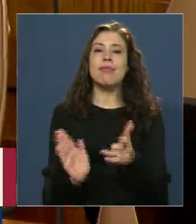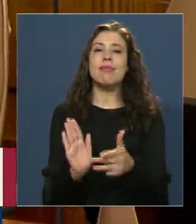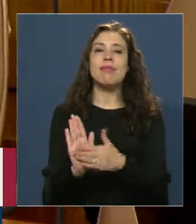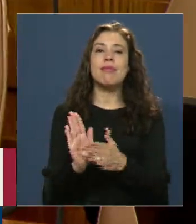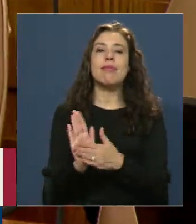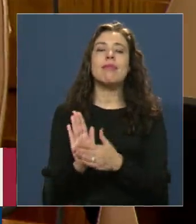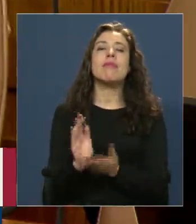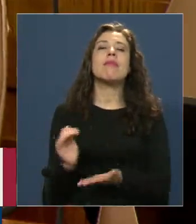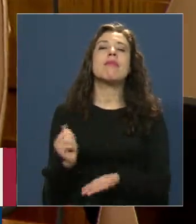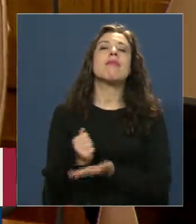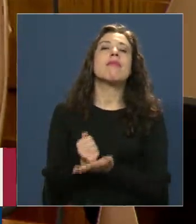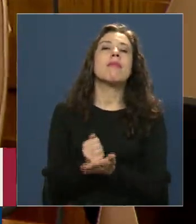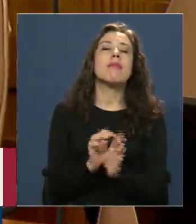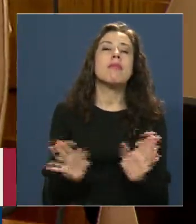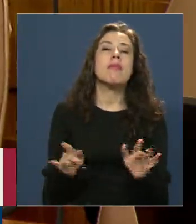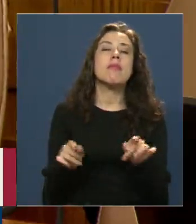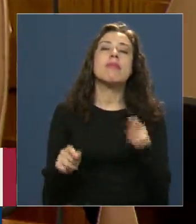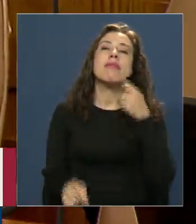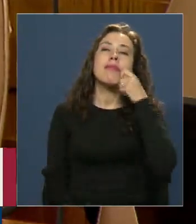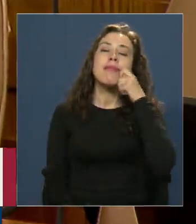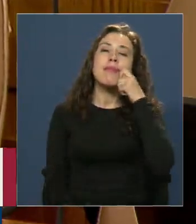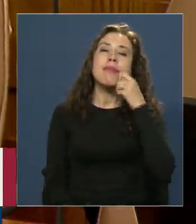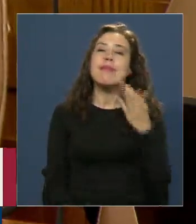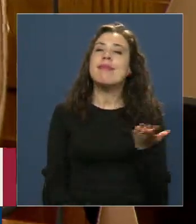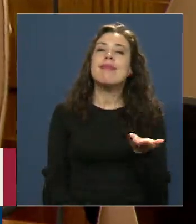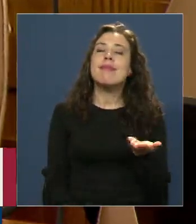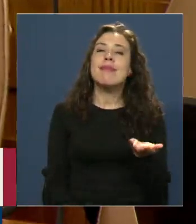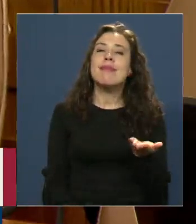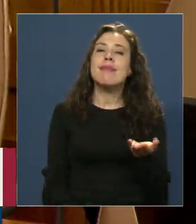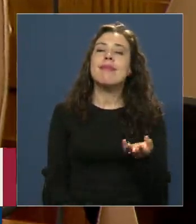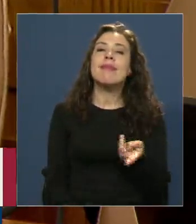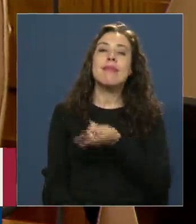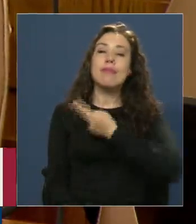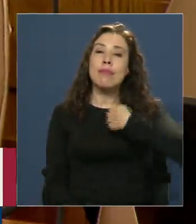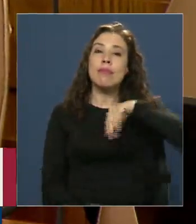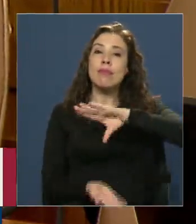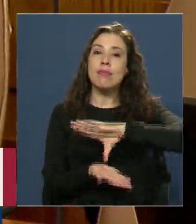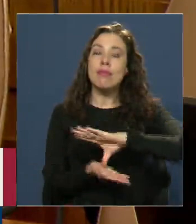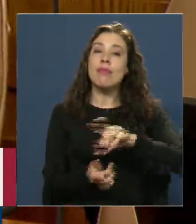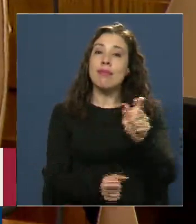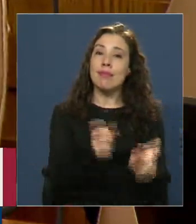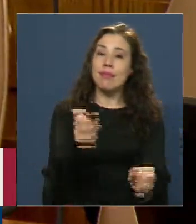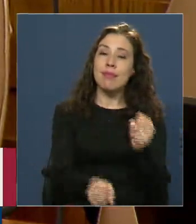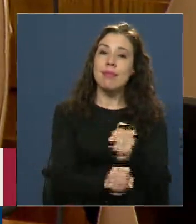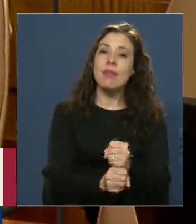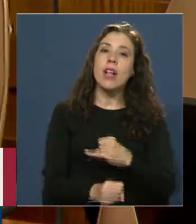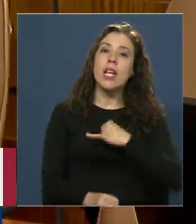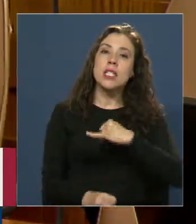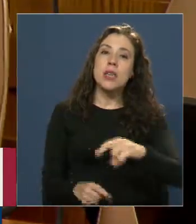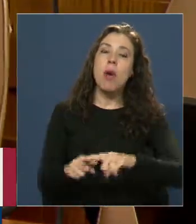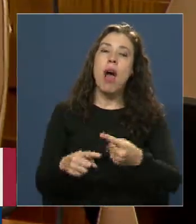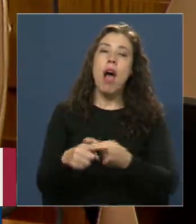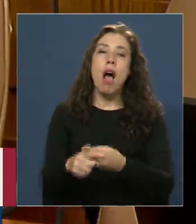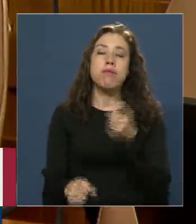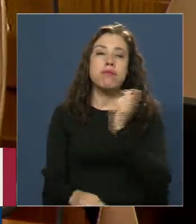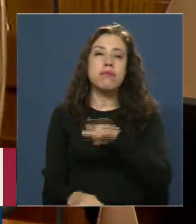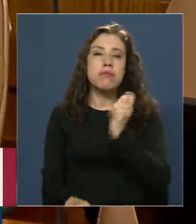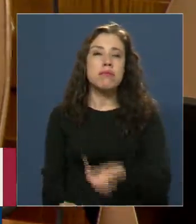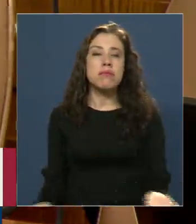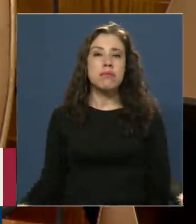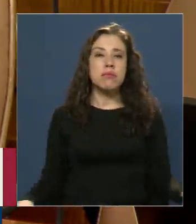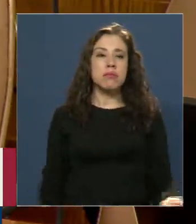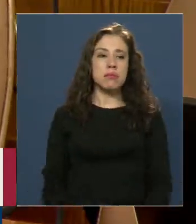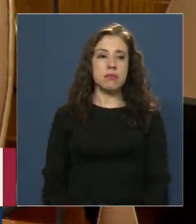políticas asistencialistas y eso significa, en una palabra, que nuestro pueblo y nuestros trabajadores sigan esclavizados. He dicho,